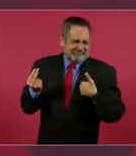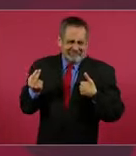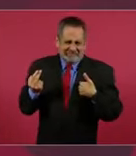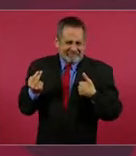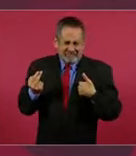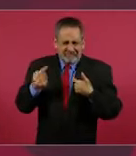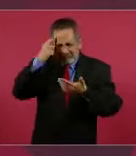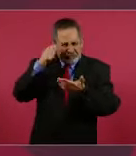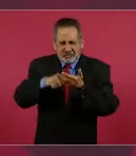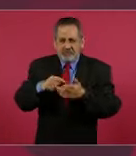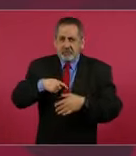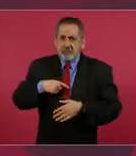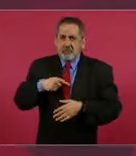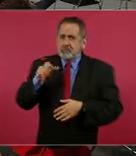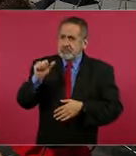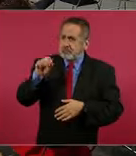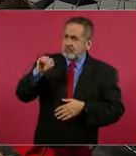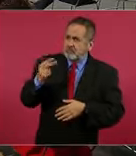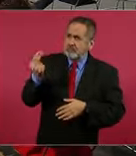No creo en eso.